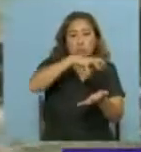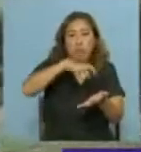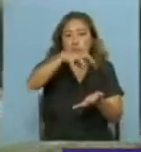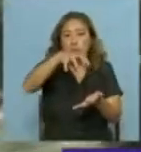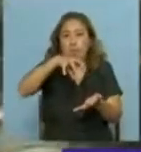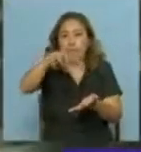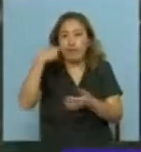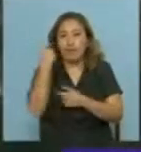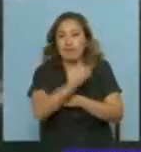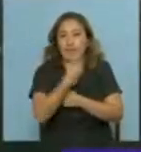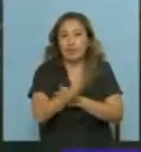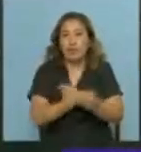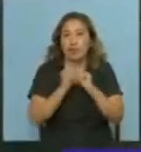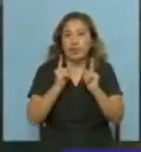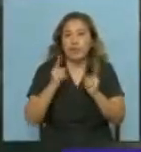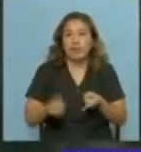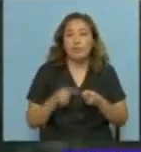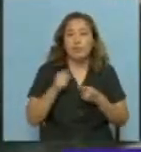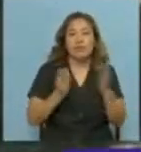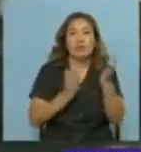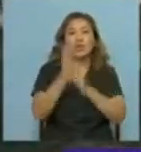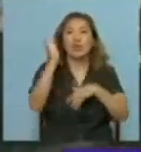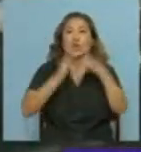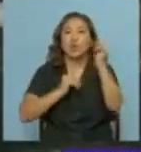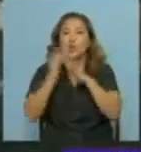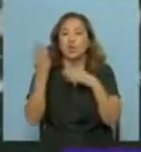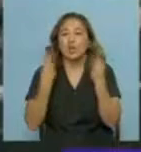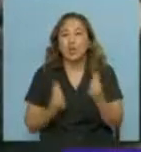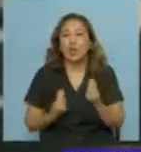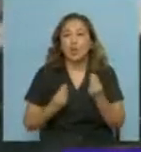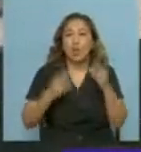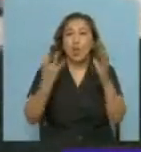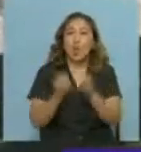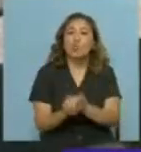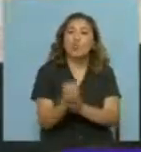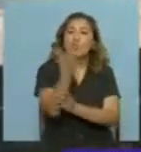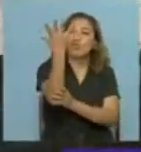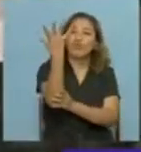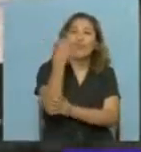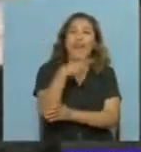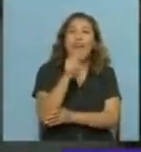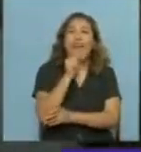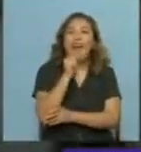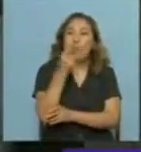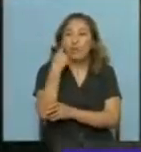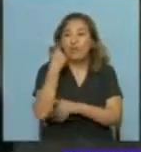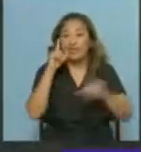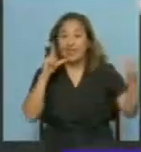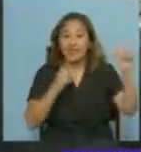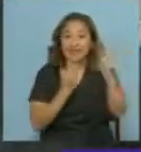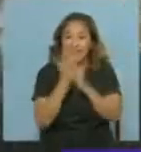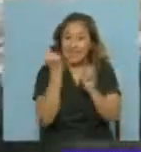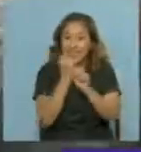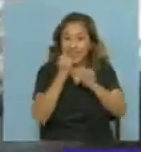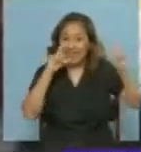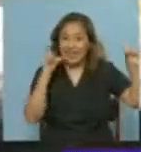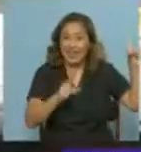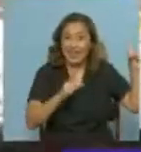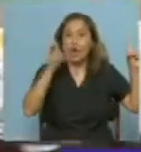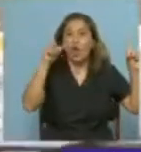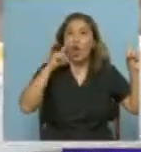este sector y también se va a construir una fuente donde se ve ahora trabajando